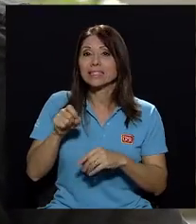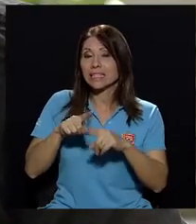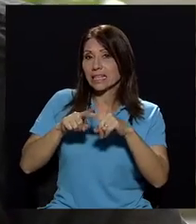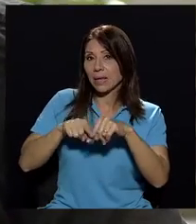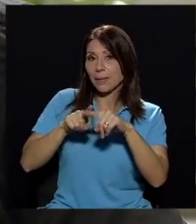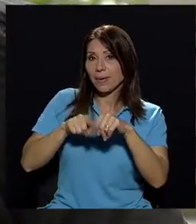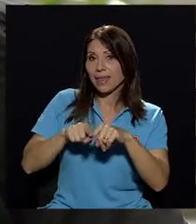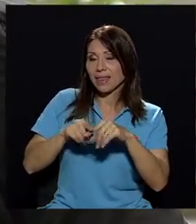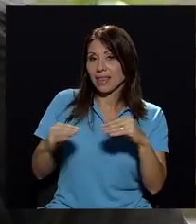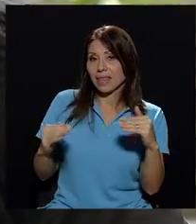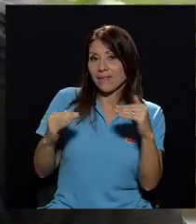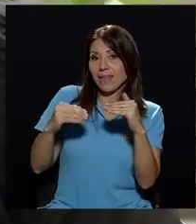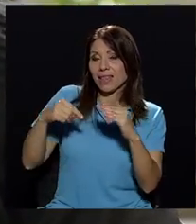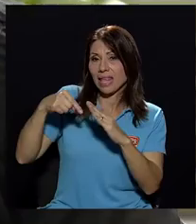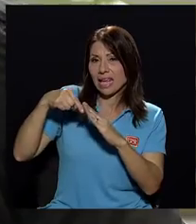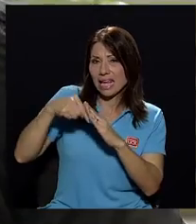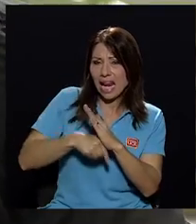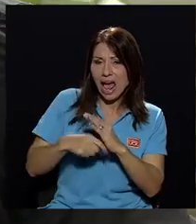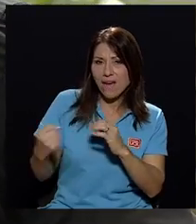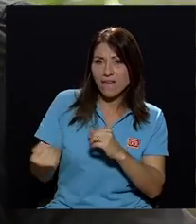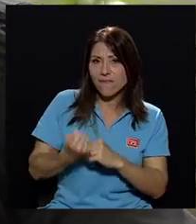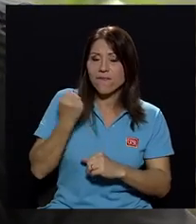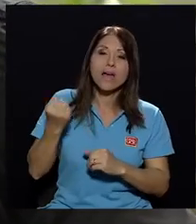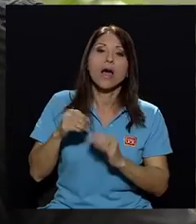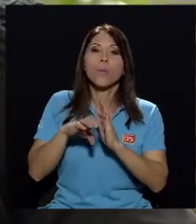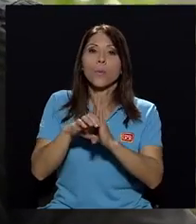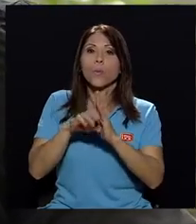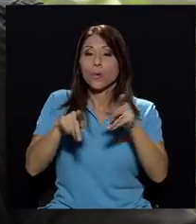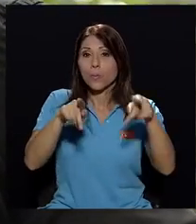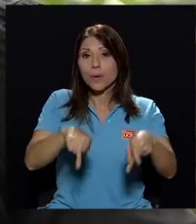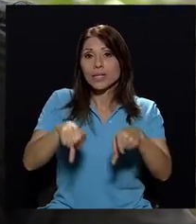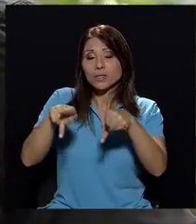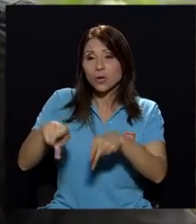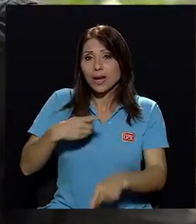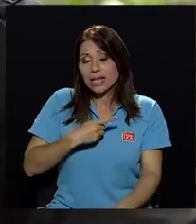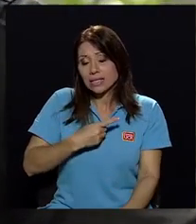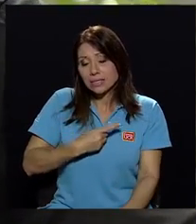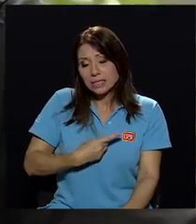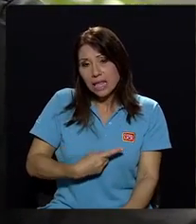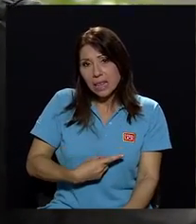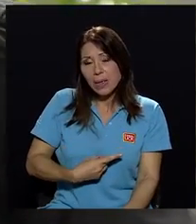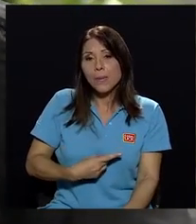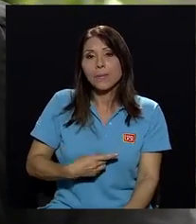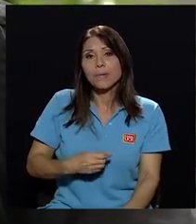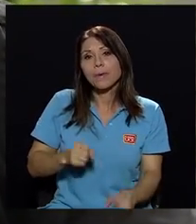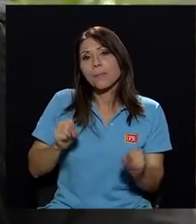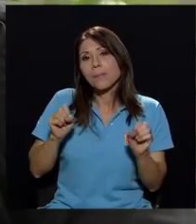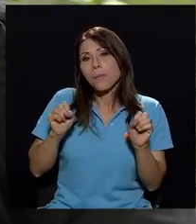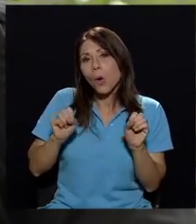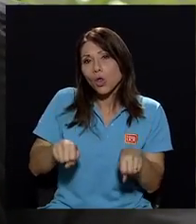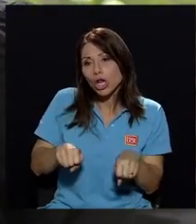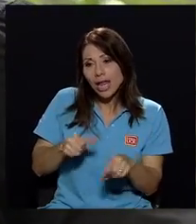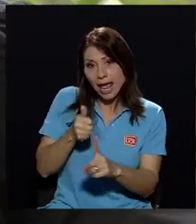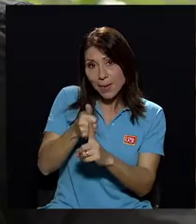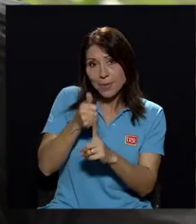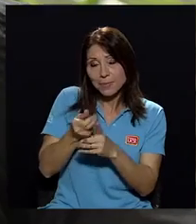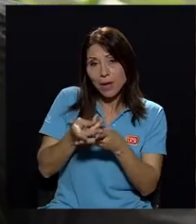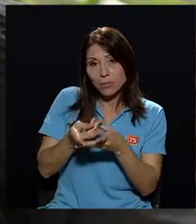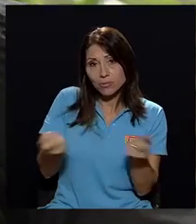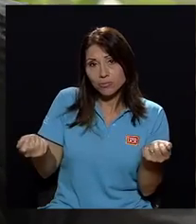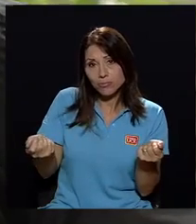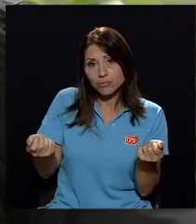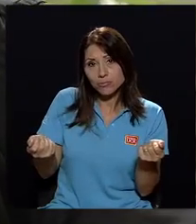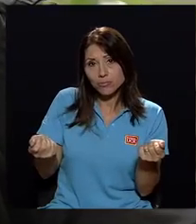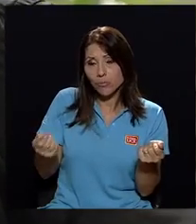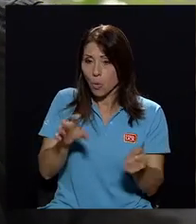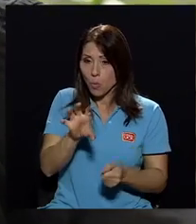Va a depender del nivel de gravedad. Eventualmente, una persona que se deprime podría por sí misma resolver,